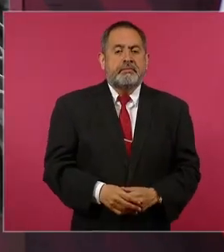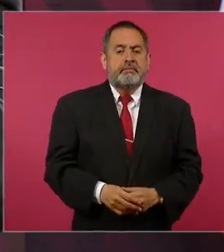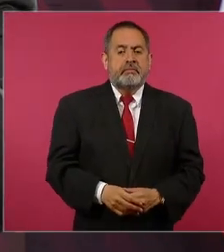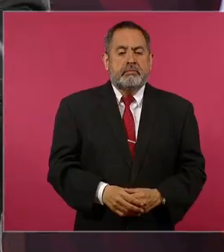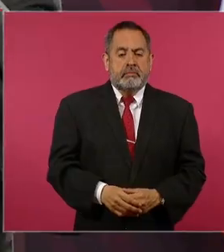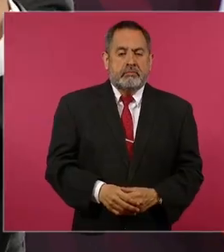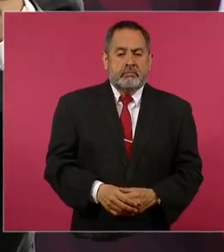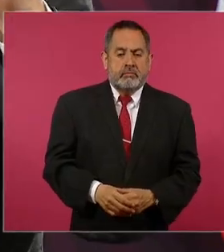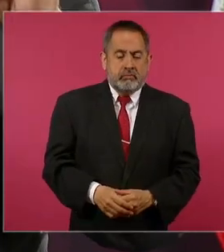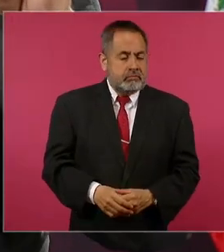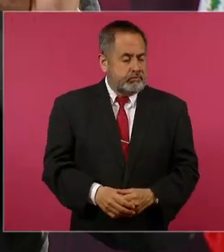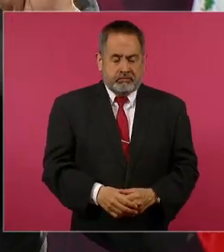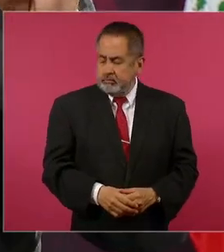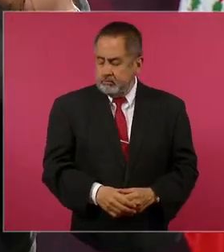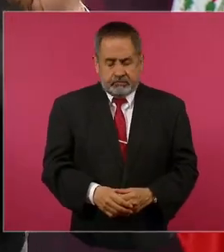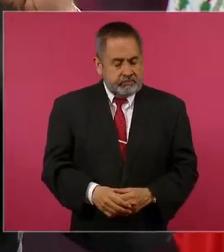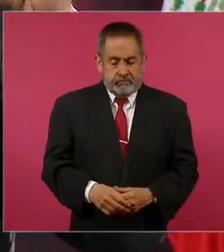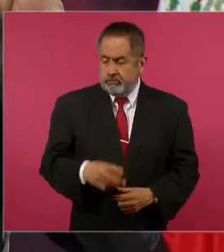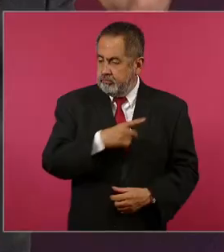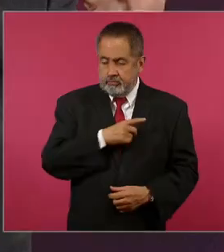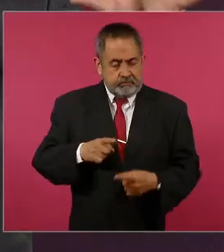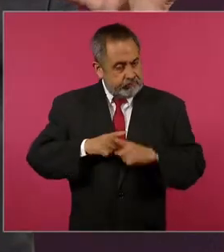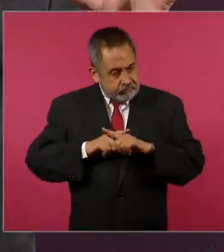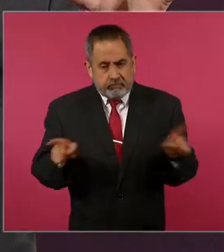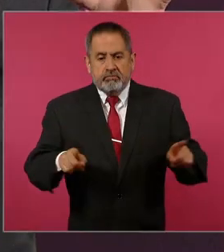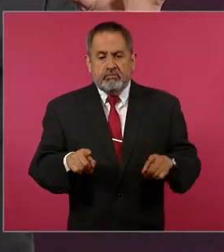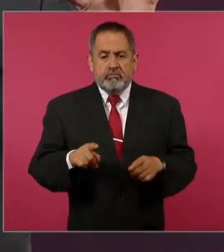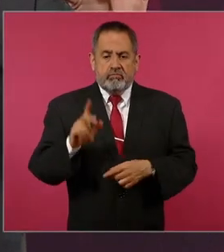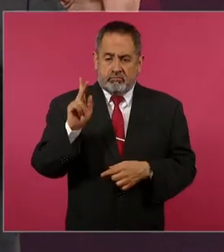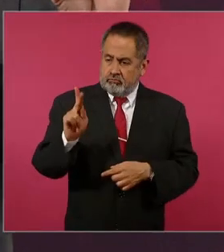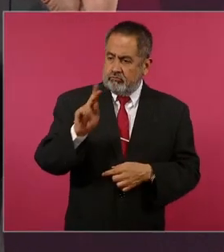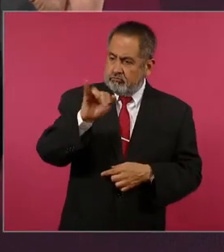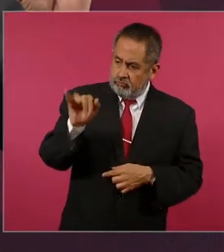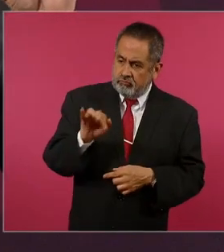Y tiene que haber un Poder Judicial que represente